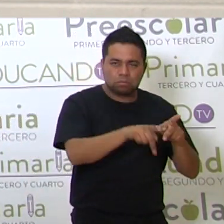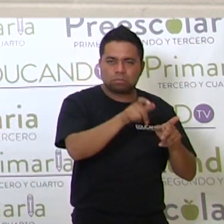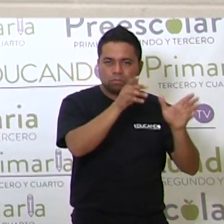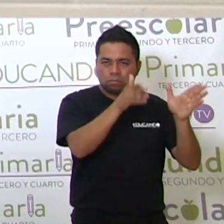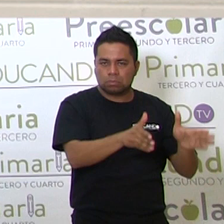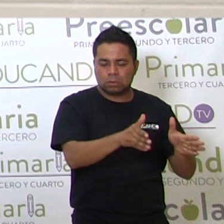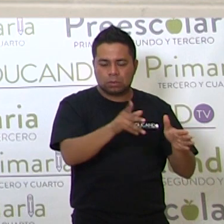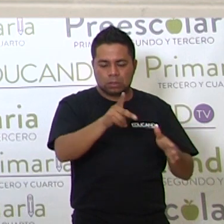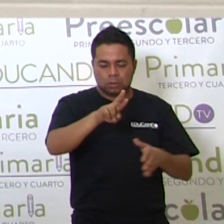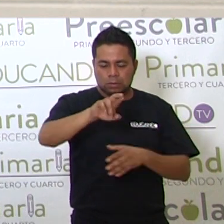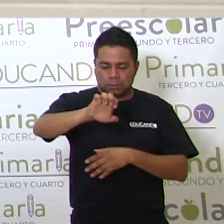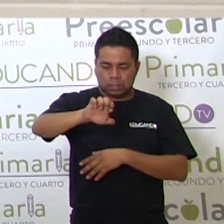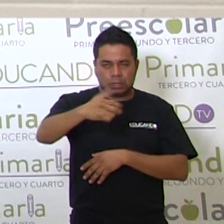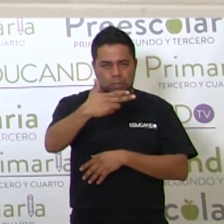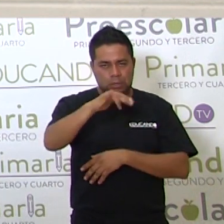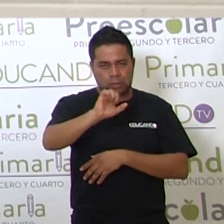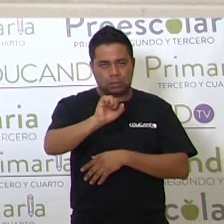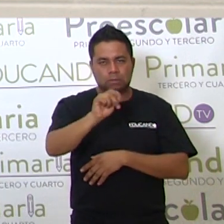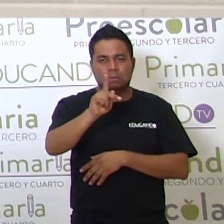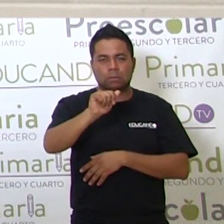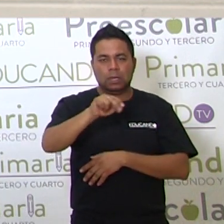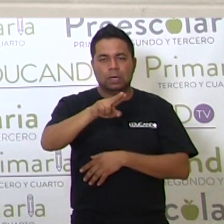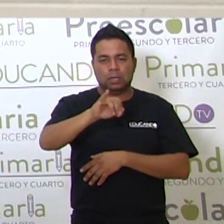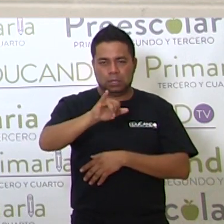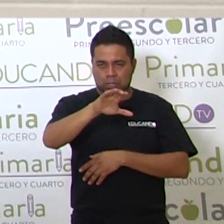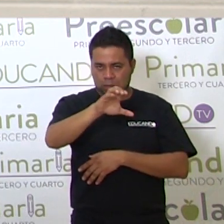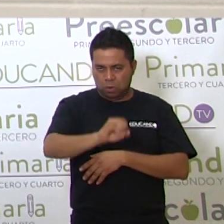periodo prehispánico.